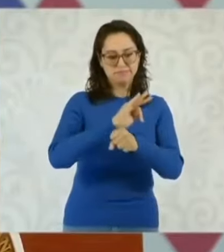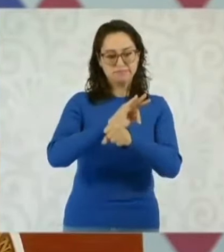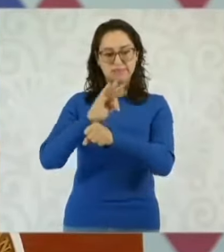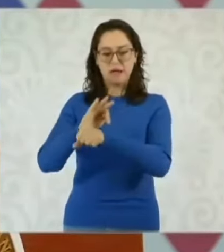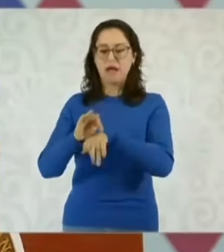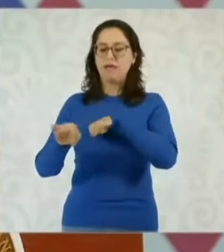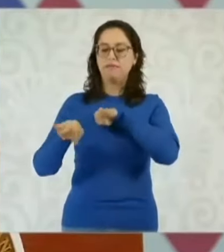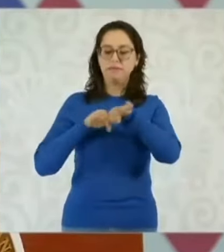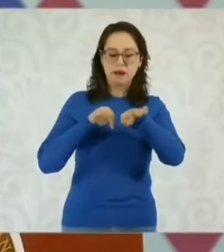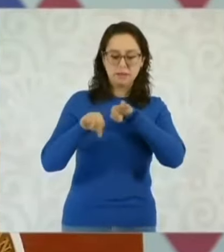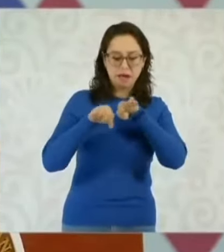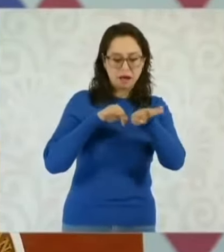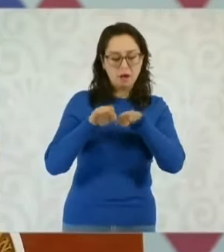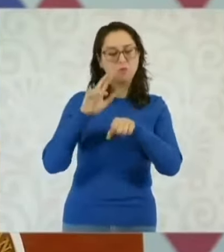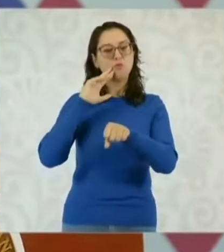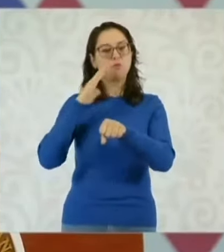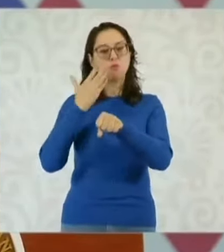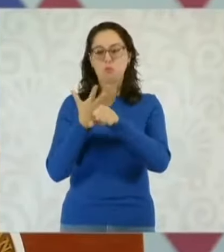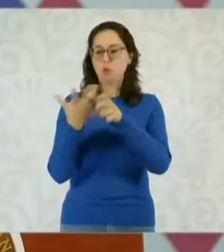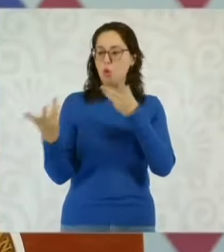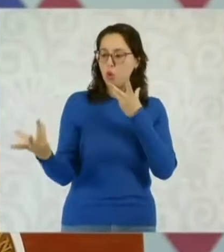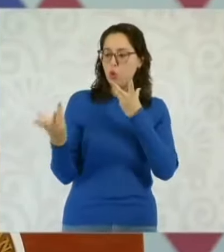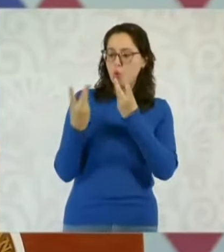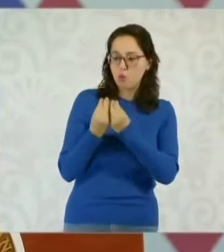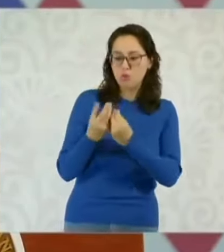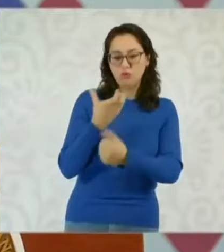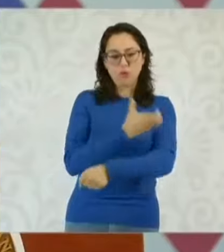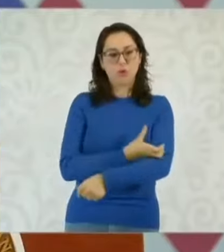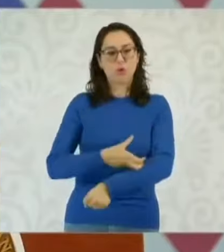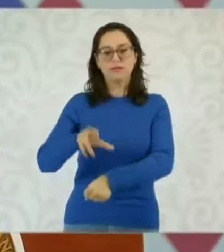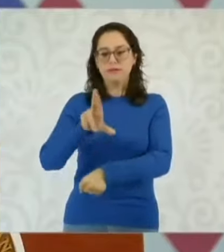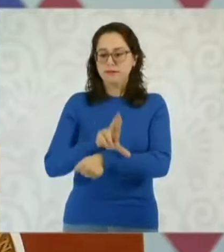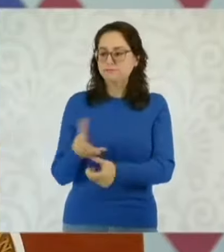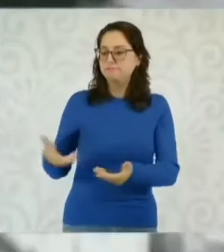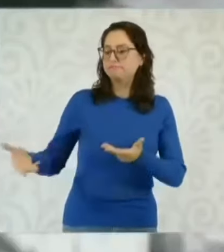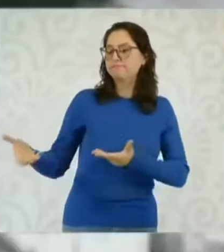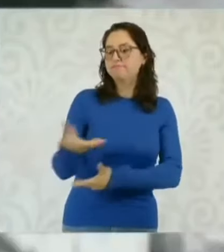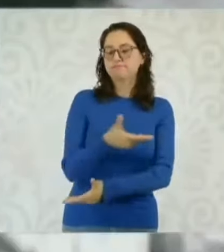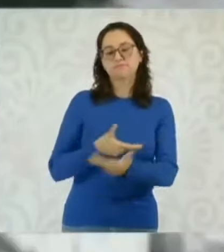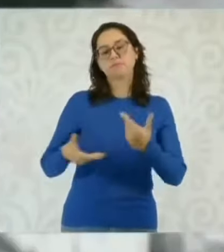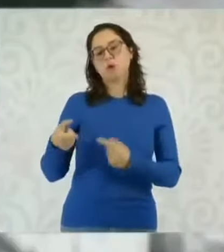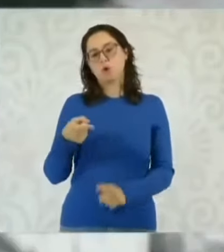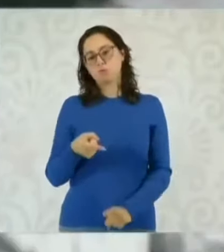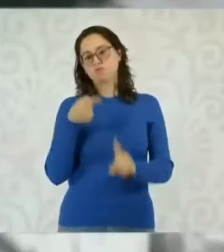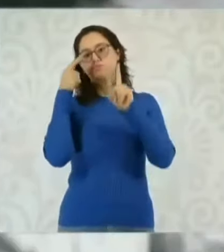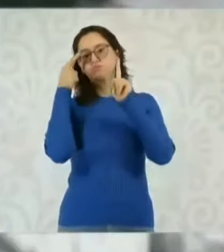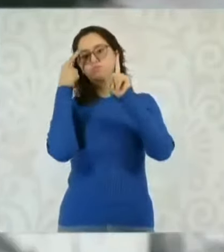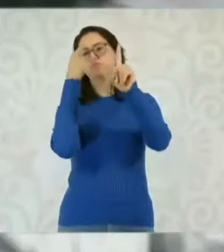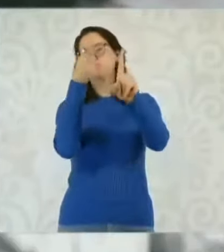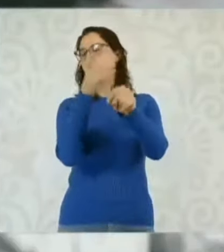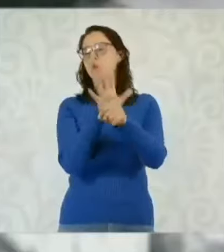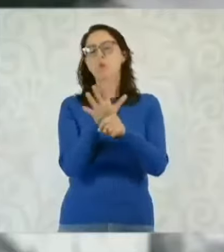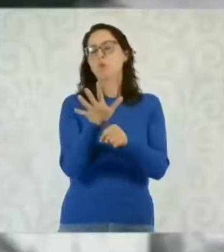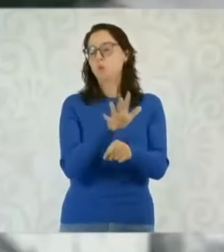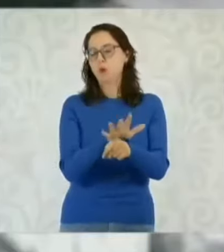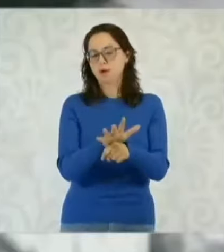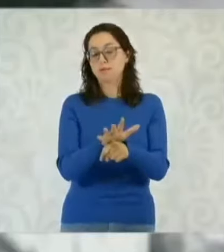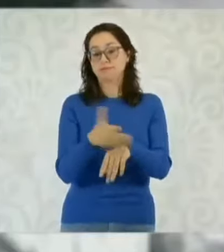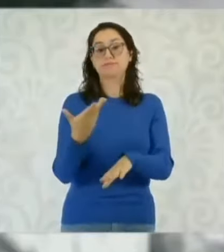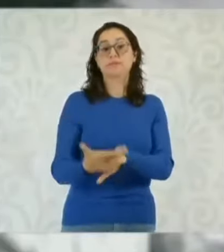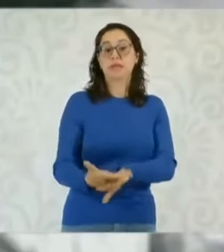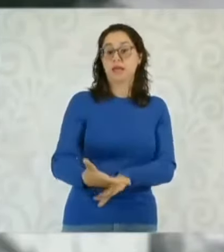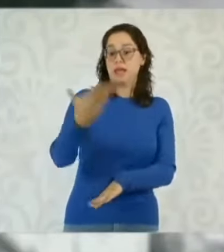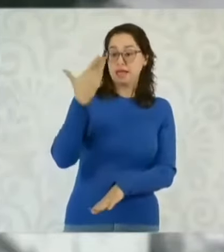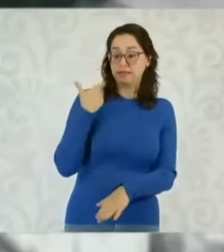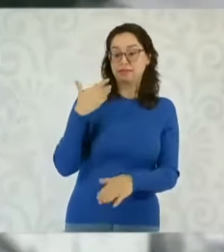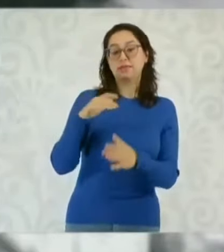Trabajamos de forma corresponsable y colaborativa, teniendo como brújula lo planteado en la reforma